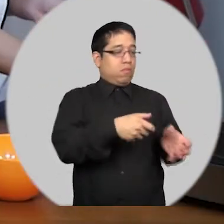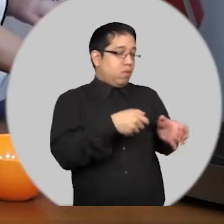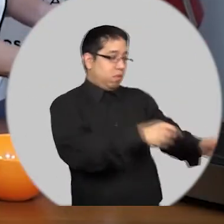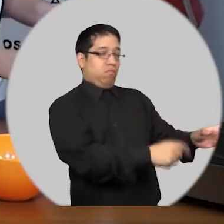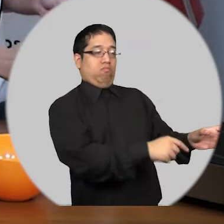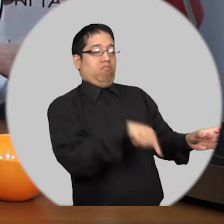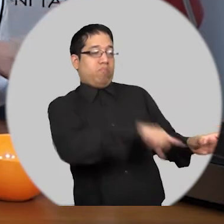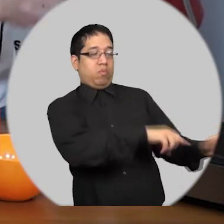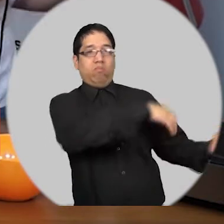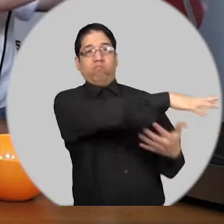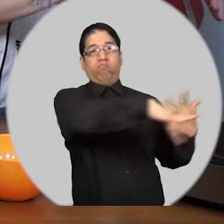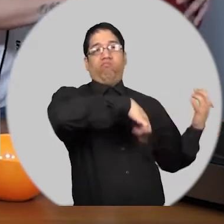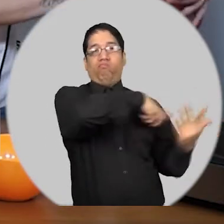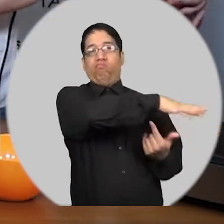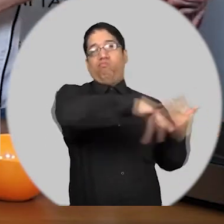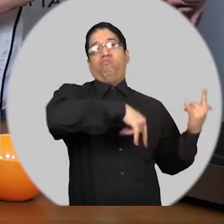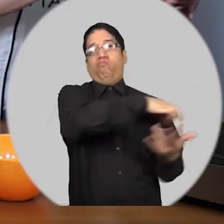integrar.